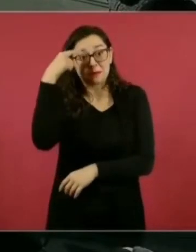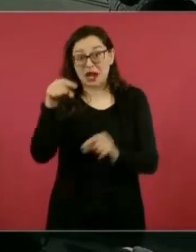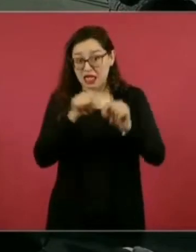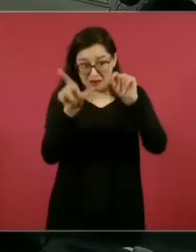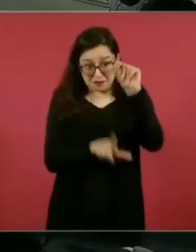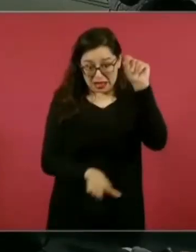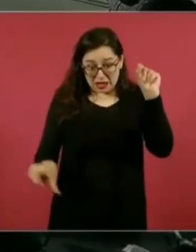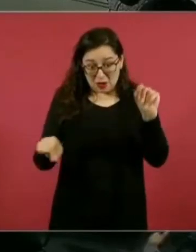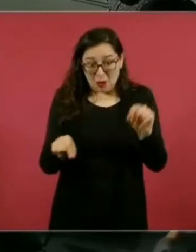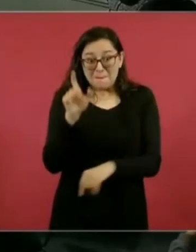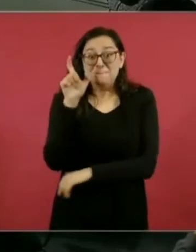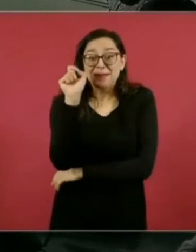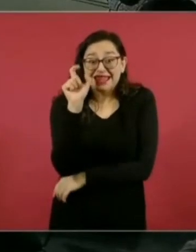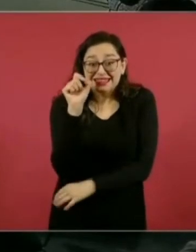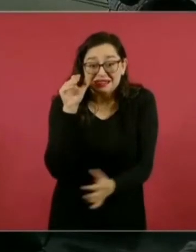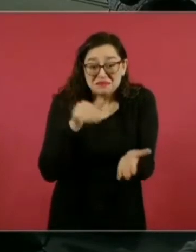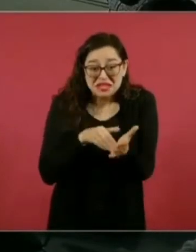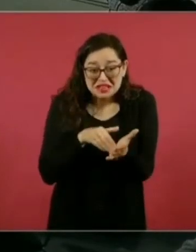el país.